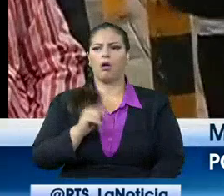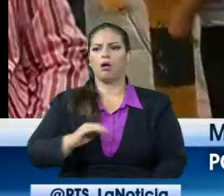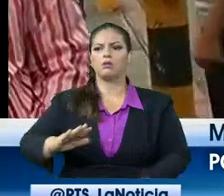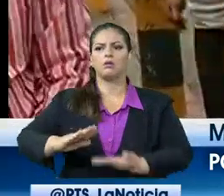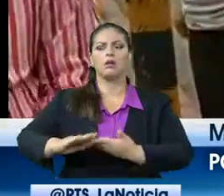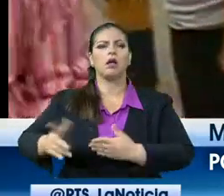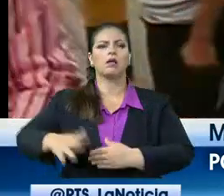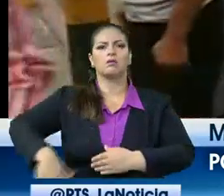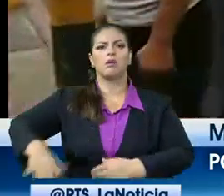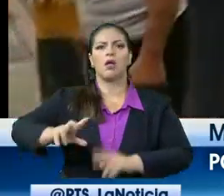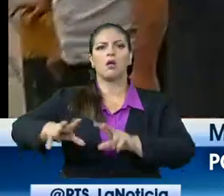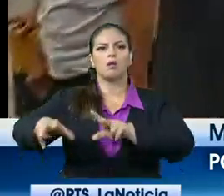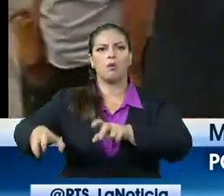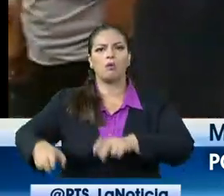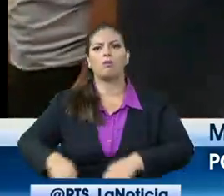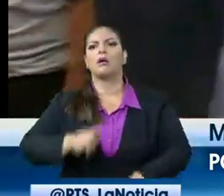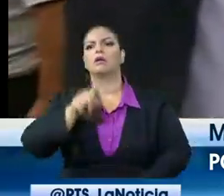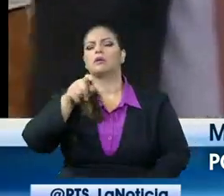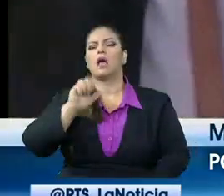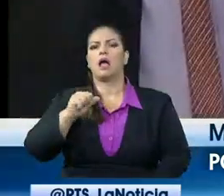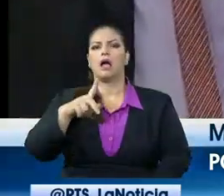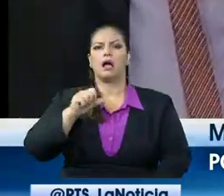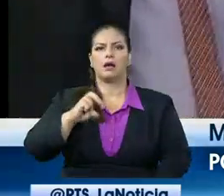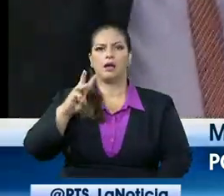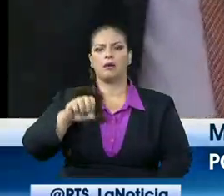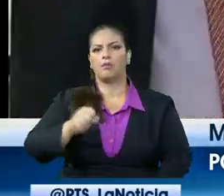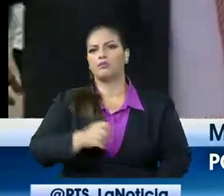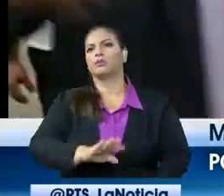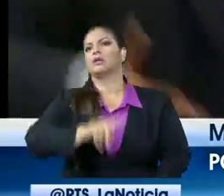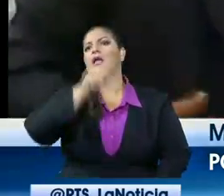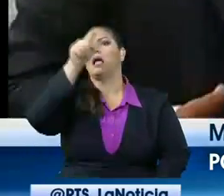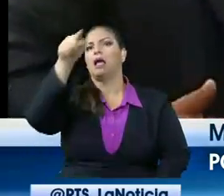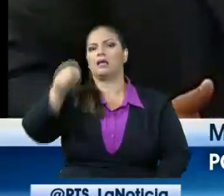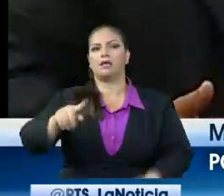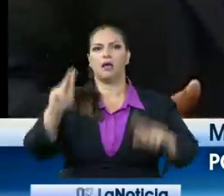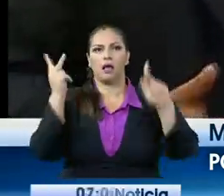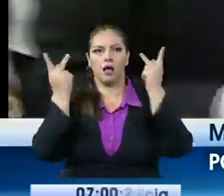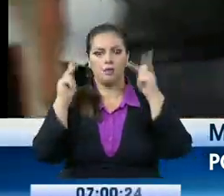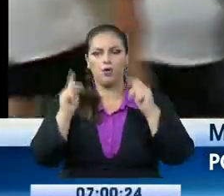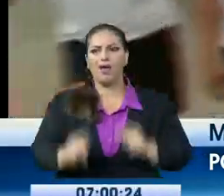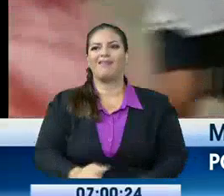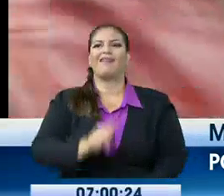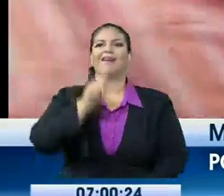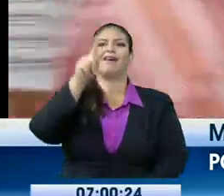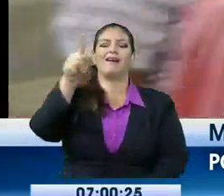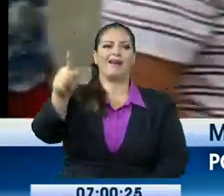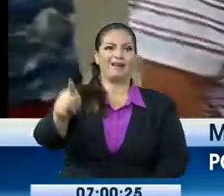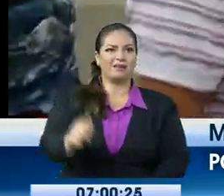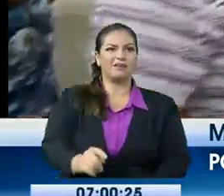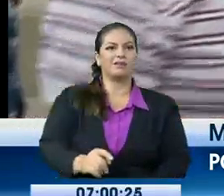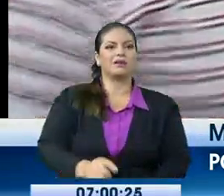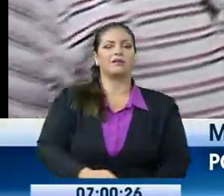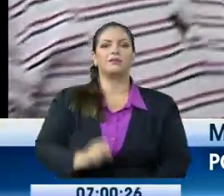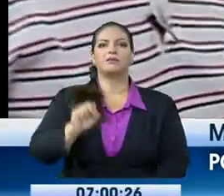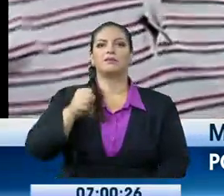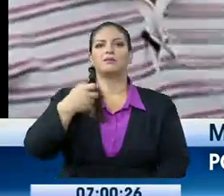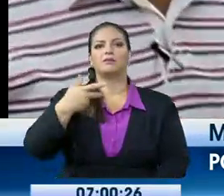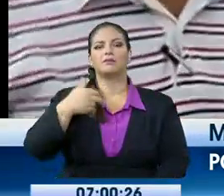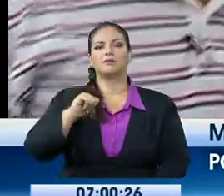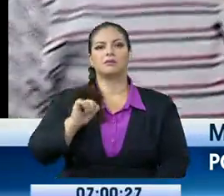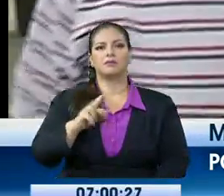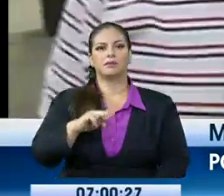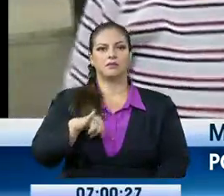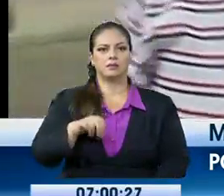Las Amos, Los Álamos, la ciudad de Los Chiris, Colina de la Alborada. O sea, no somos solamente nosotros como ciudad del Cóndor, que son